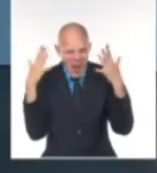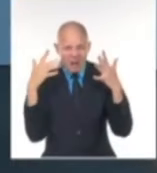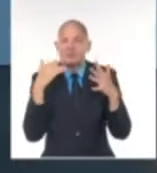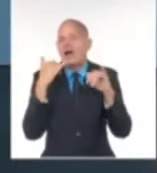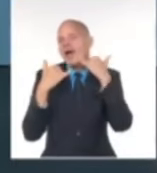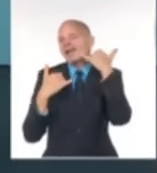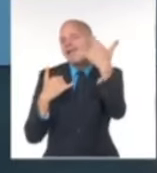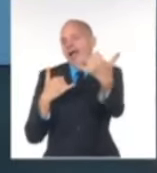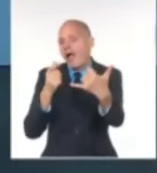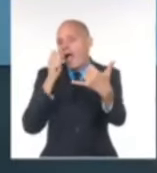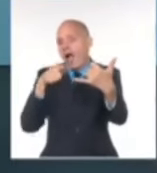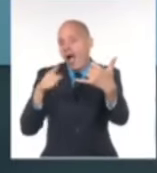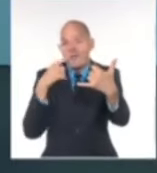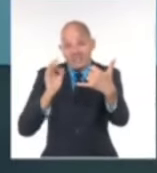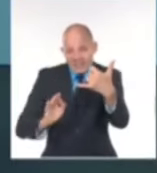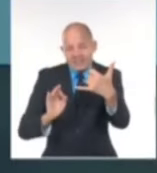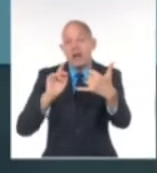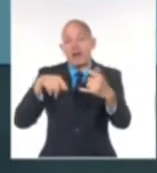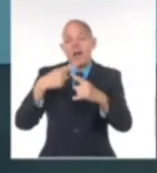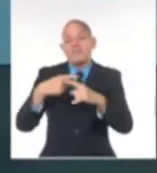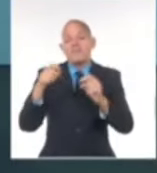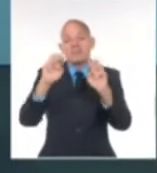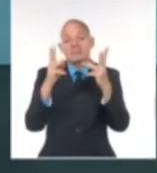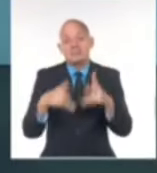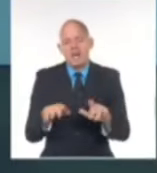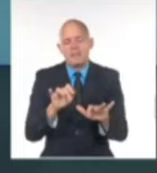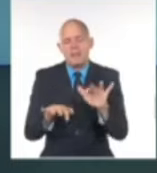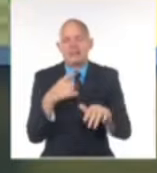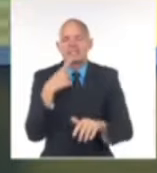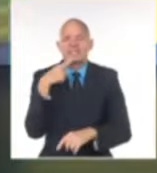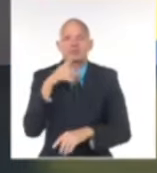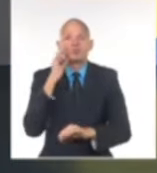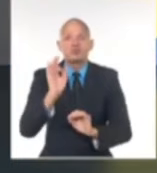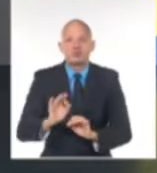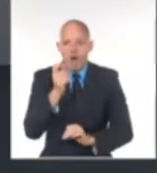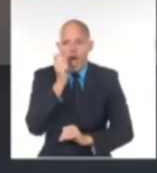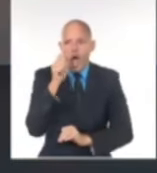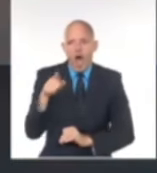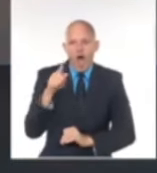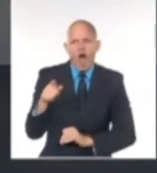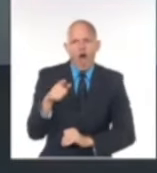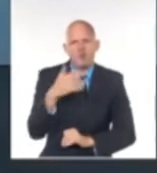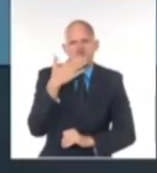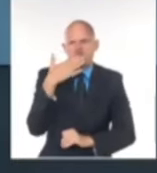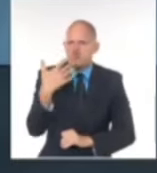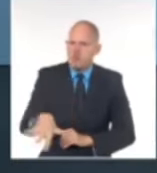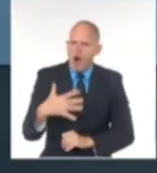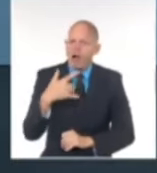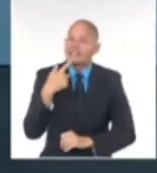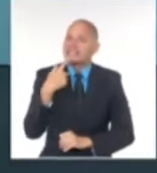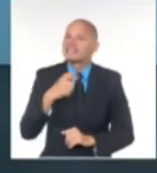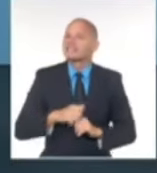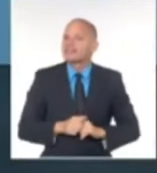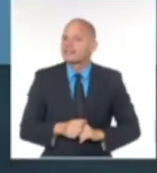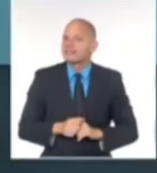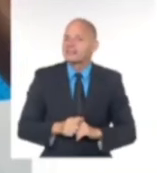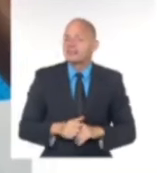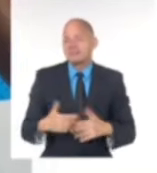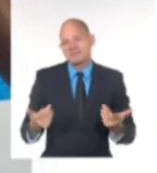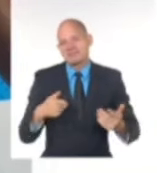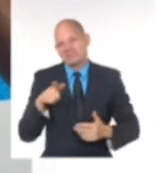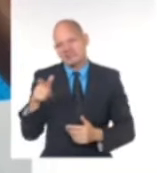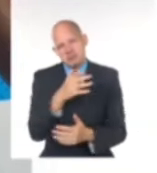Bermúdez, en su cuenta de X, se refirió a la hazaña conseguida por el gigante de herradura, diciendo: querido